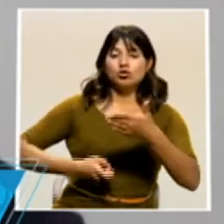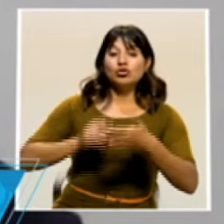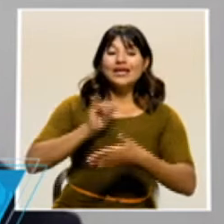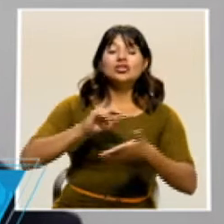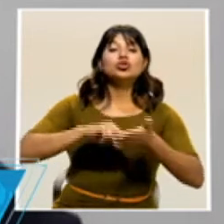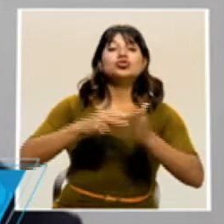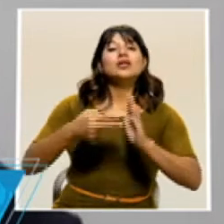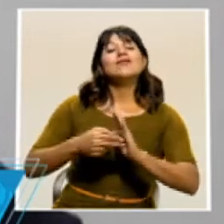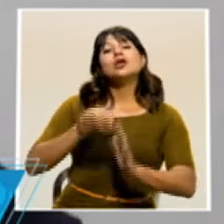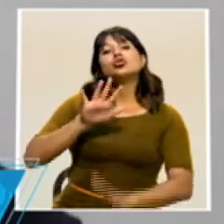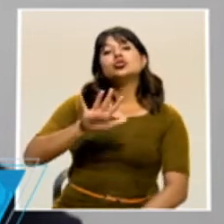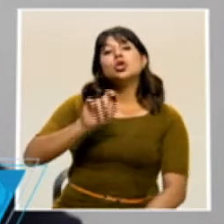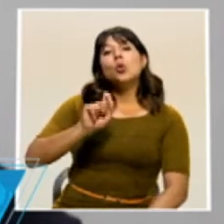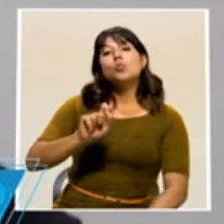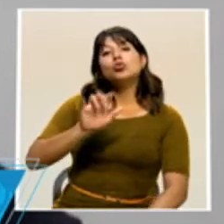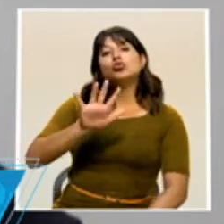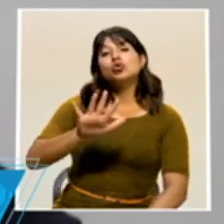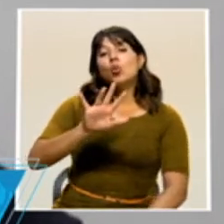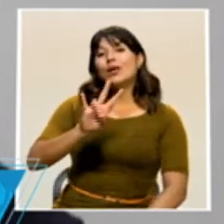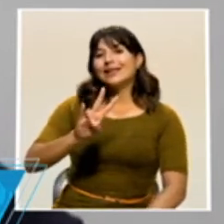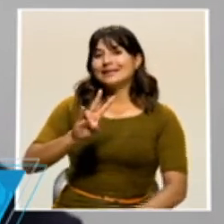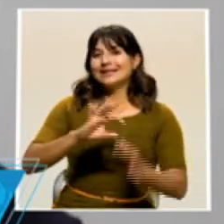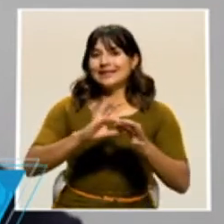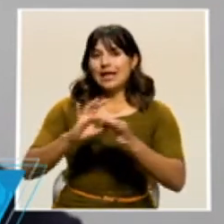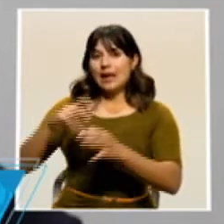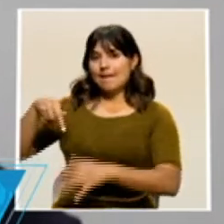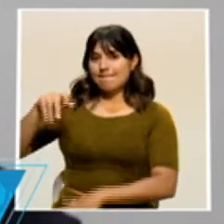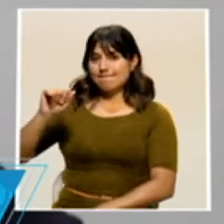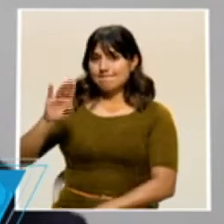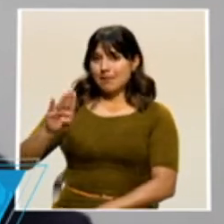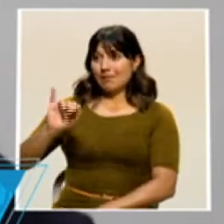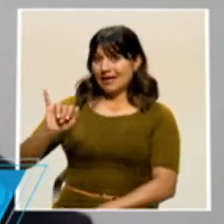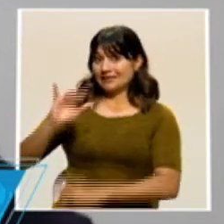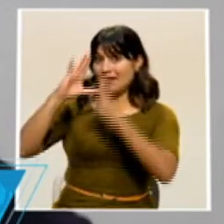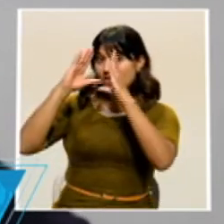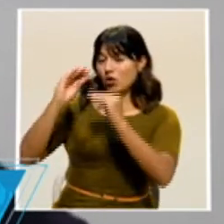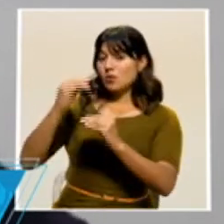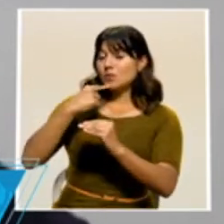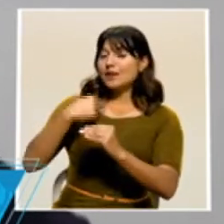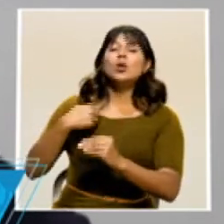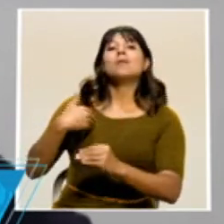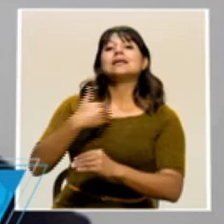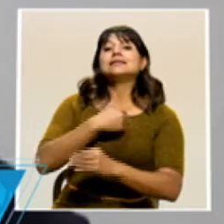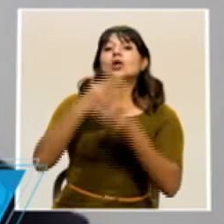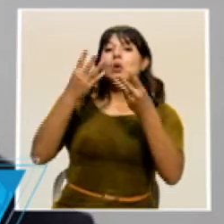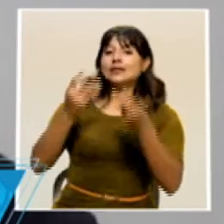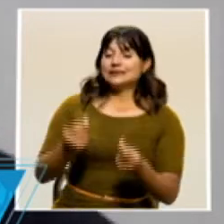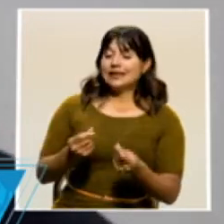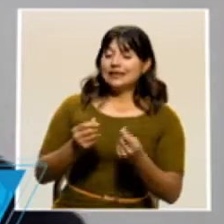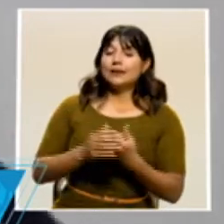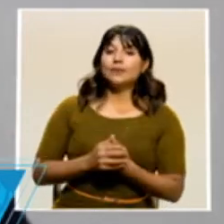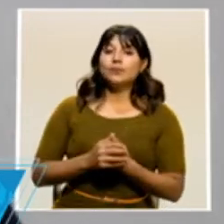5.57 del Producto Interno Bruto. Esos son números del Ministerio de Hacienda. Lo que sucede, digamos, lo que